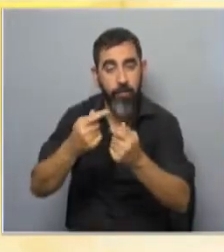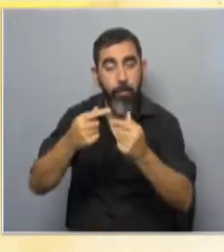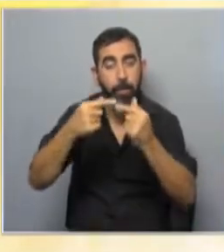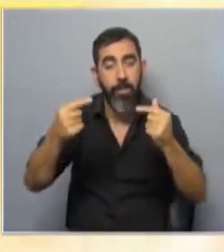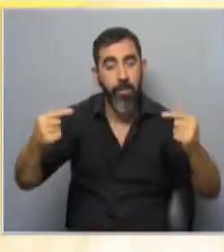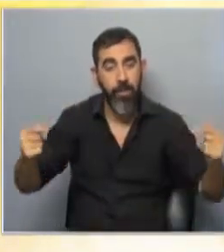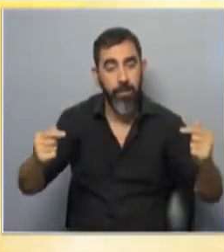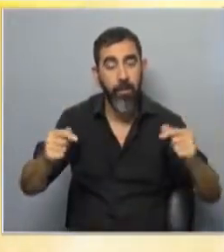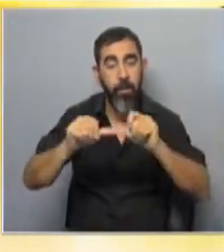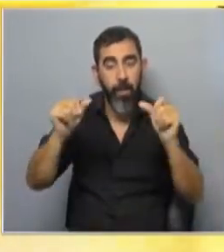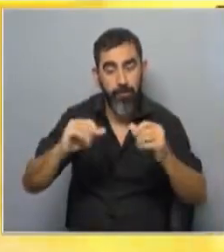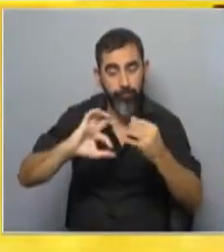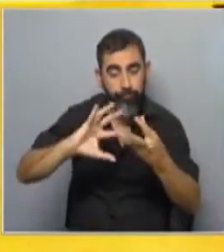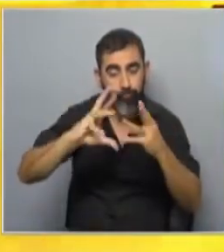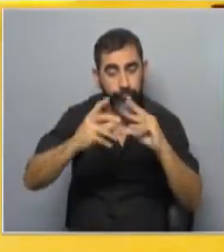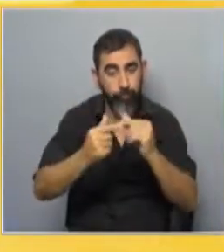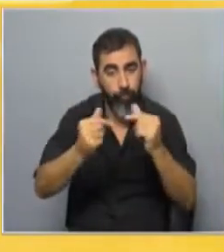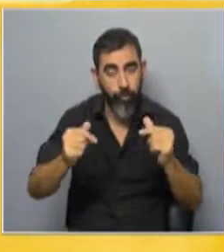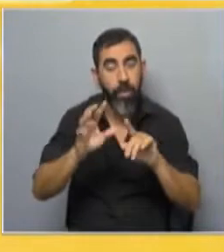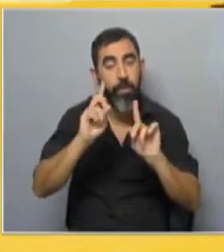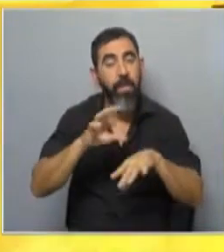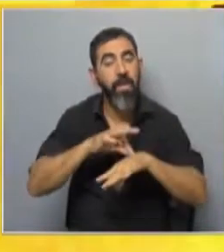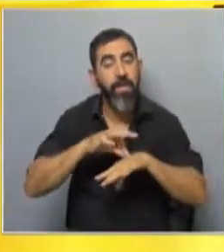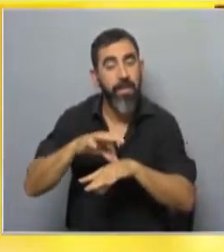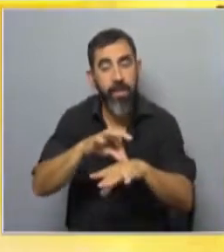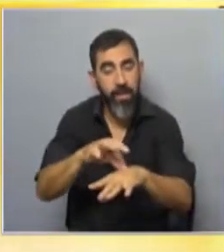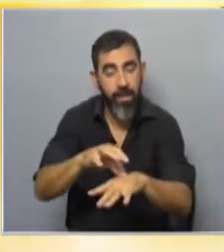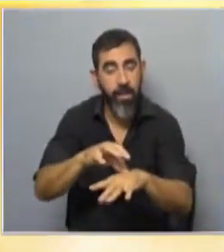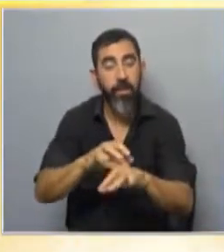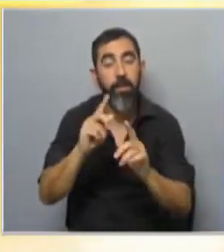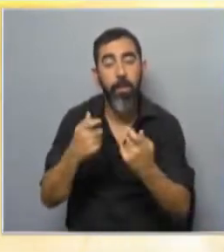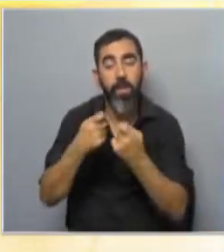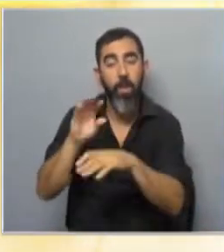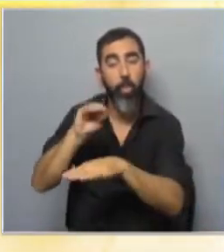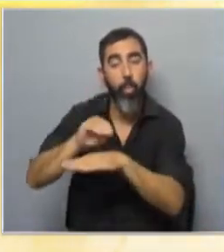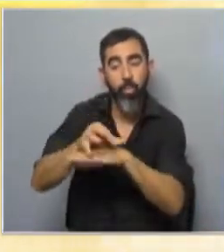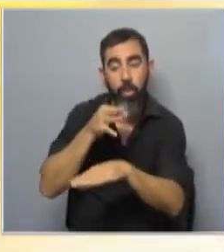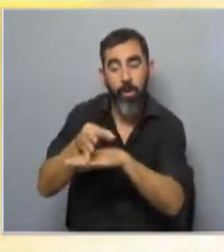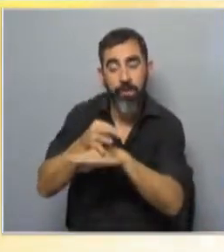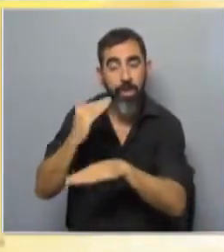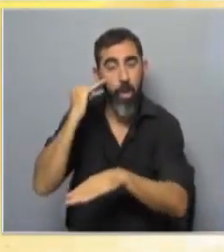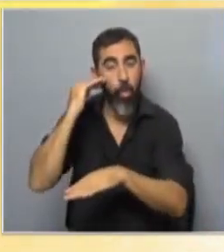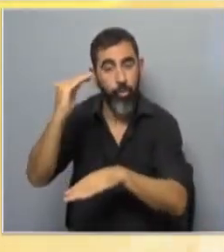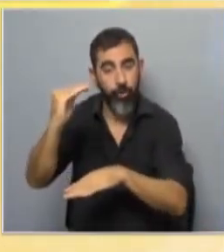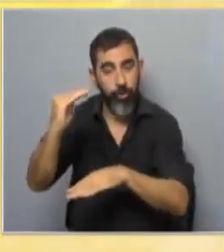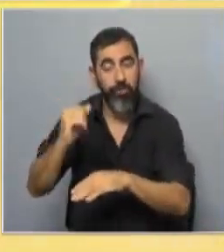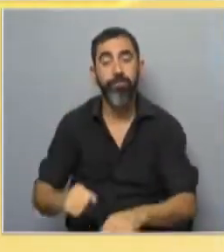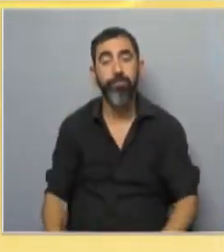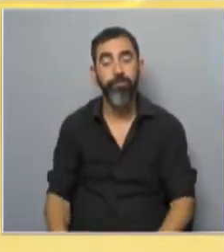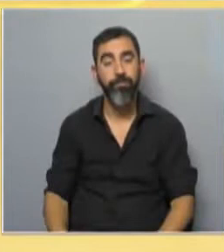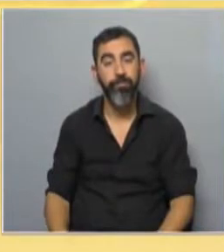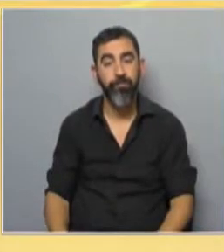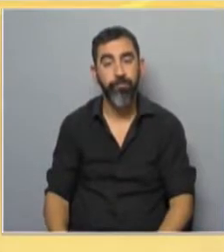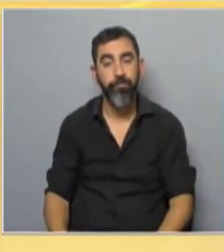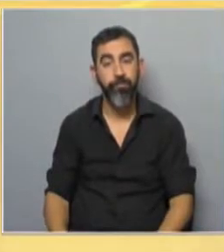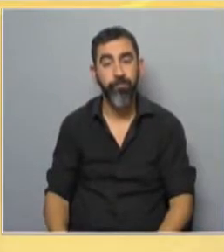material para hacer maquetas, con una guía metodológica, se le da también cursos a los docentes para... Déjame decir algo, ¿no? Vos lo